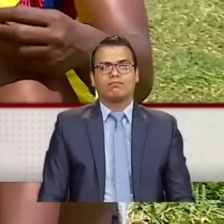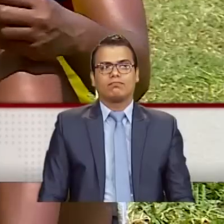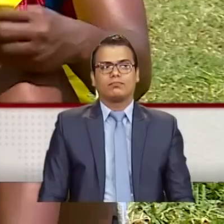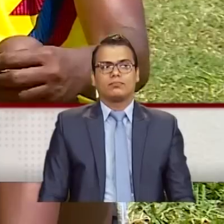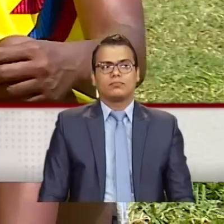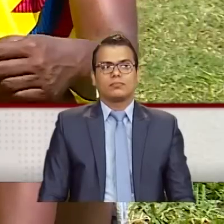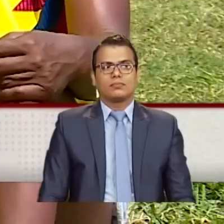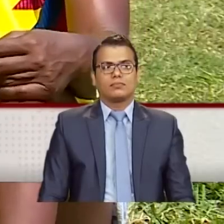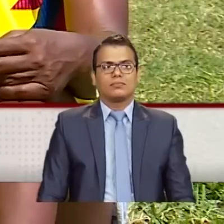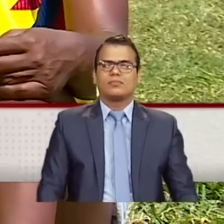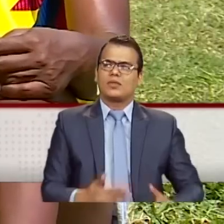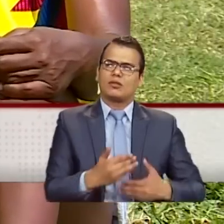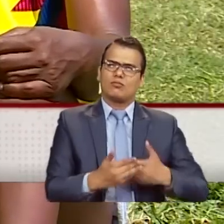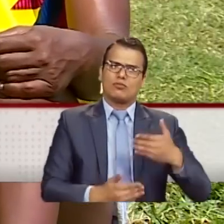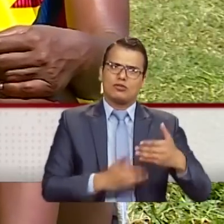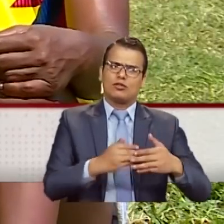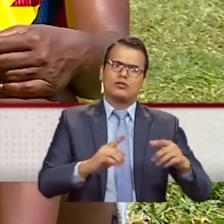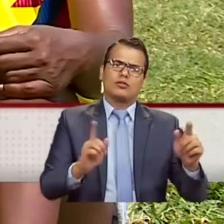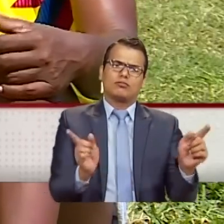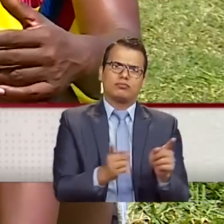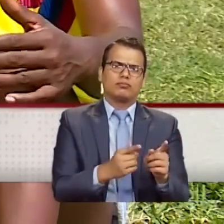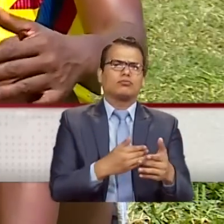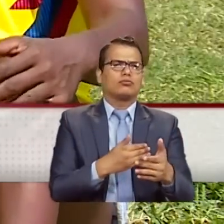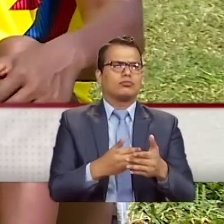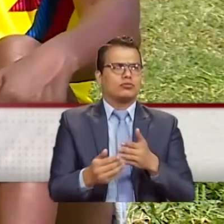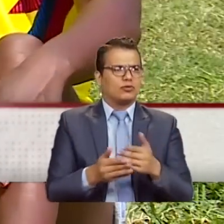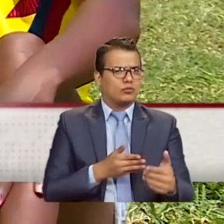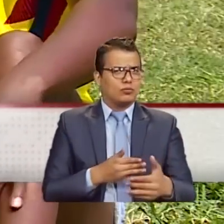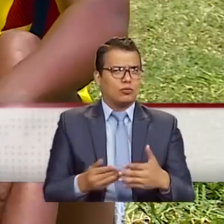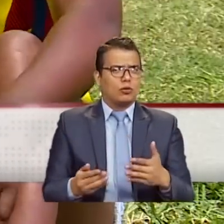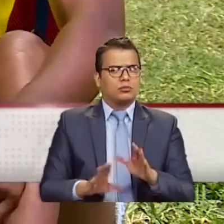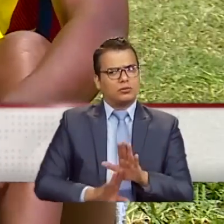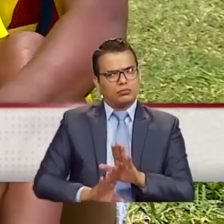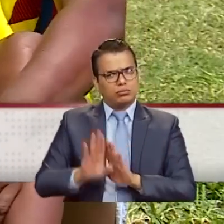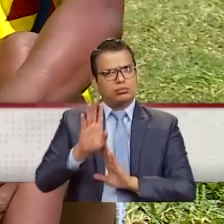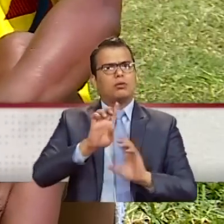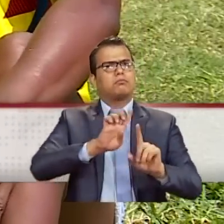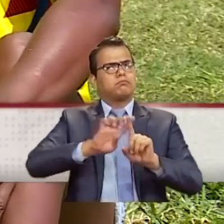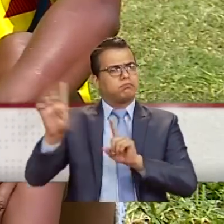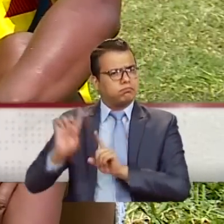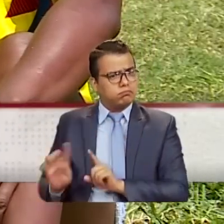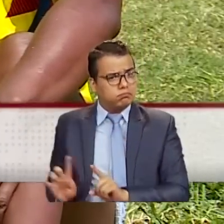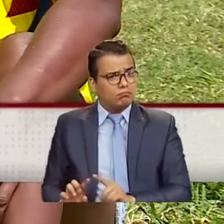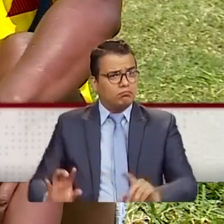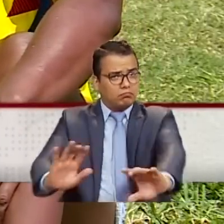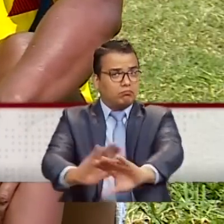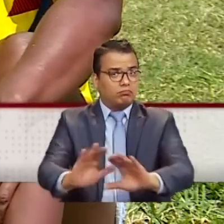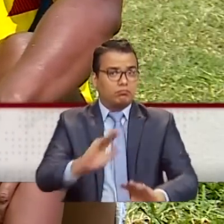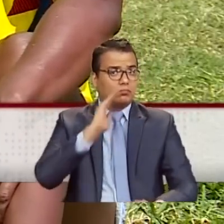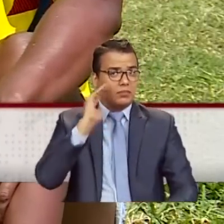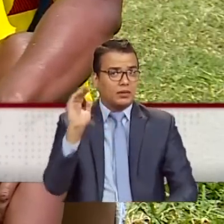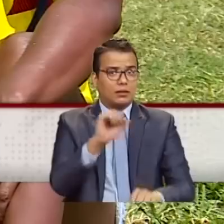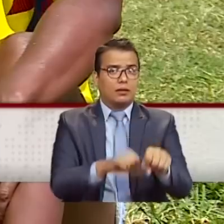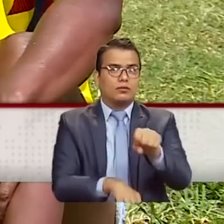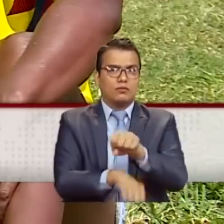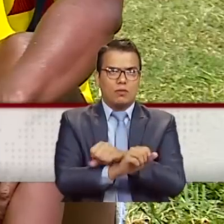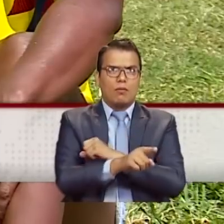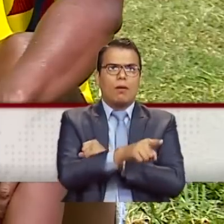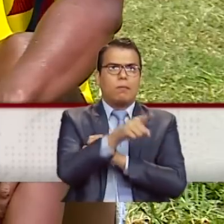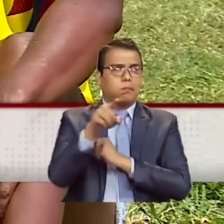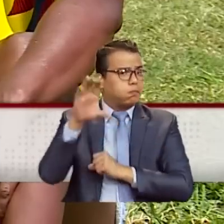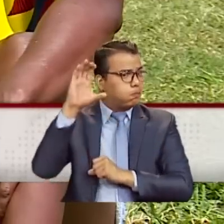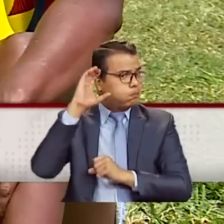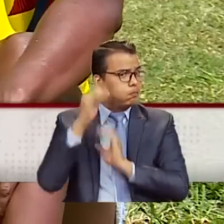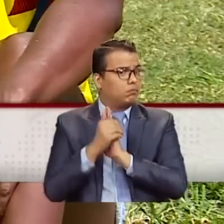Con el poco proceso que nosotras tenemos, hemos logrado grandes cosas. Yo pienso que el fútbol femenino tiene mucho talento y acá